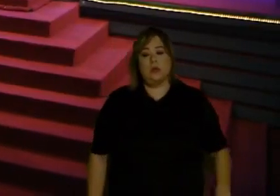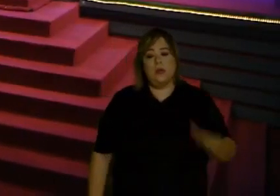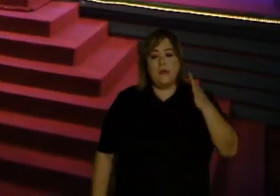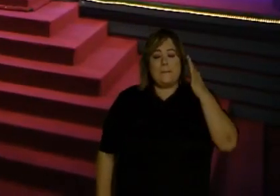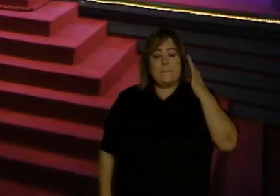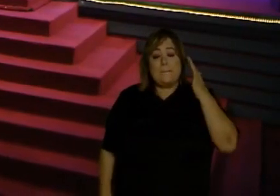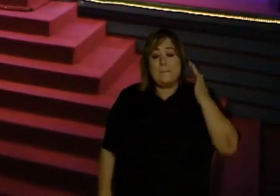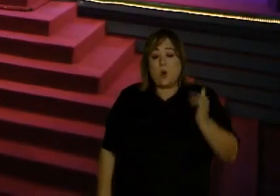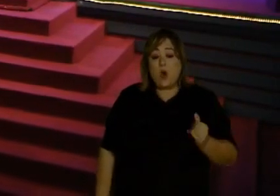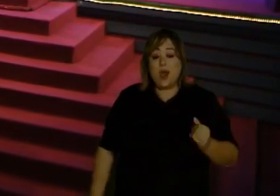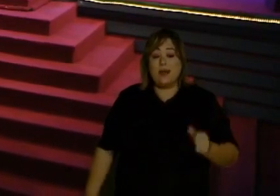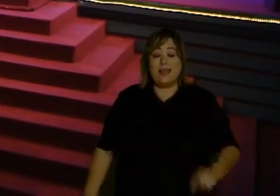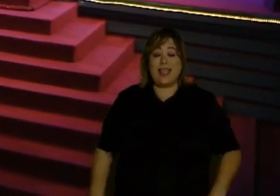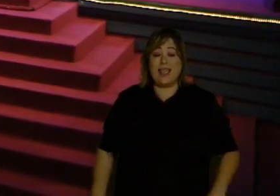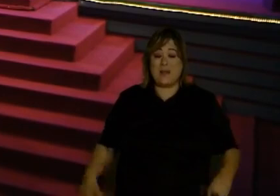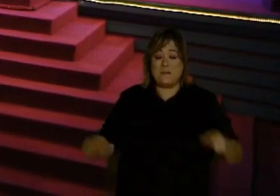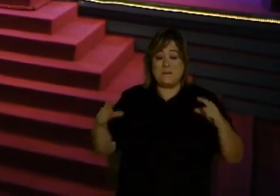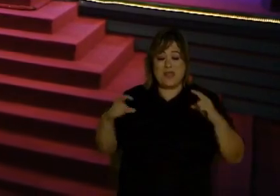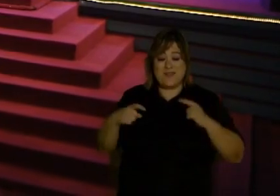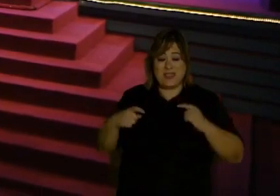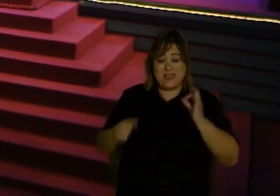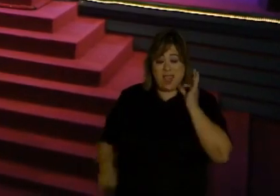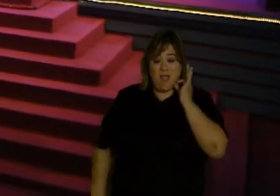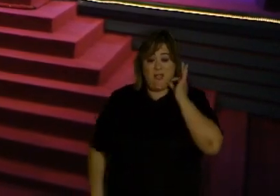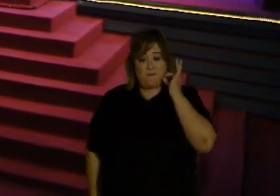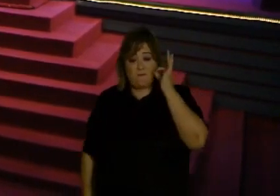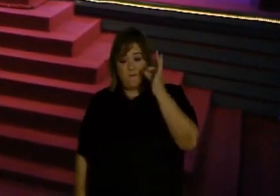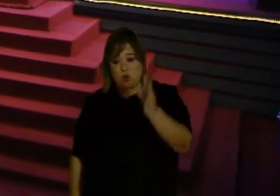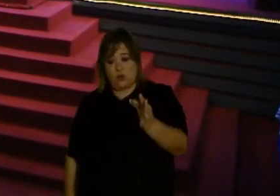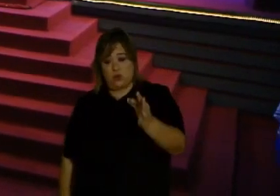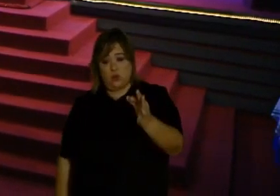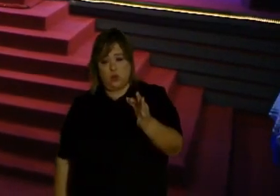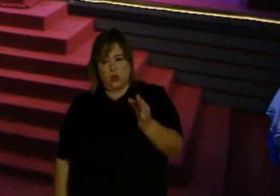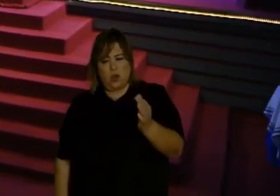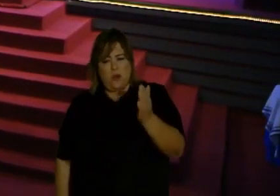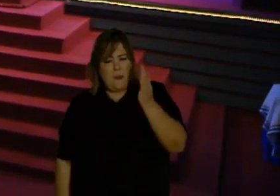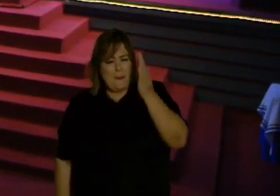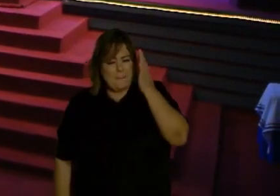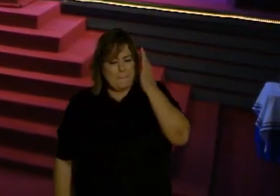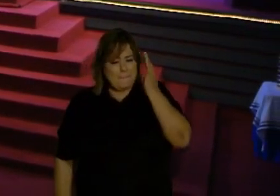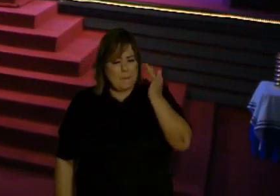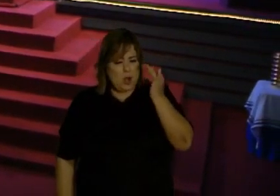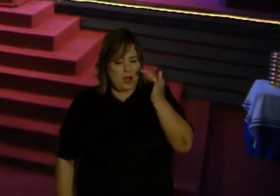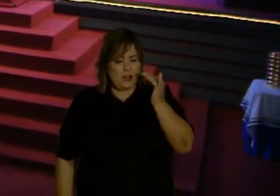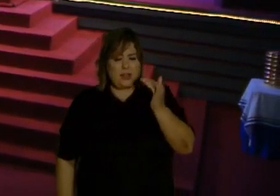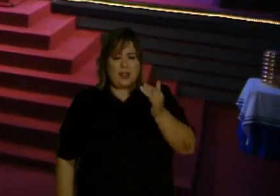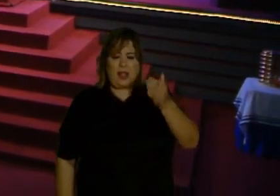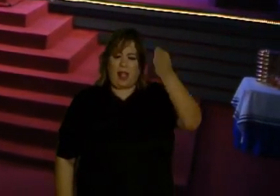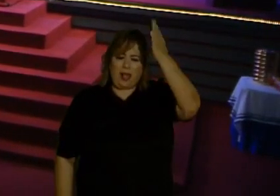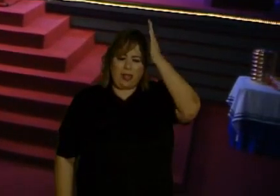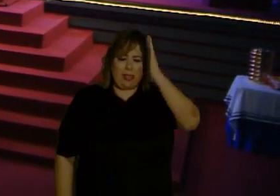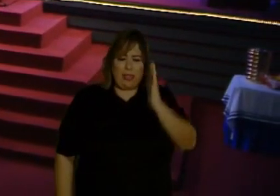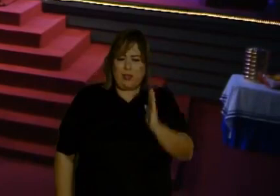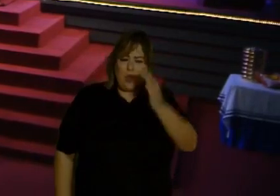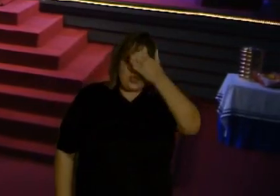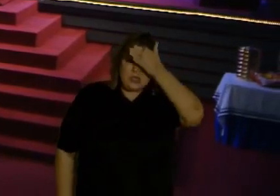mi vida, tanto mi vida y mi futuro, por alguien que de momento se olvidó que yo estaba en la